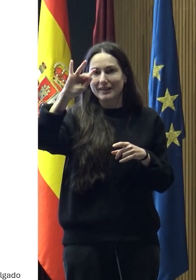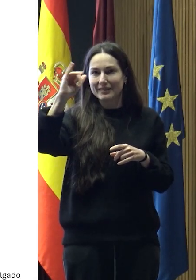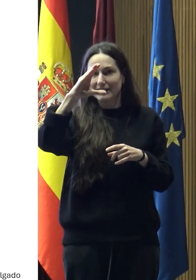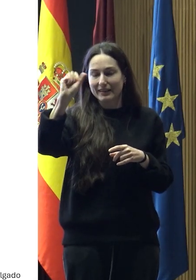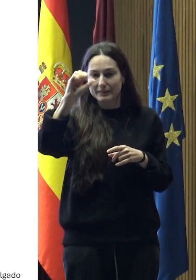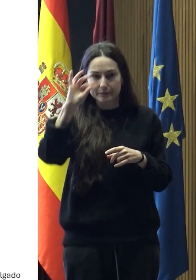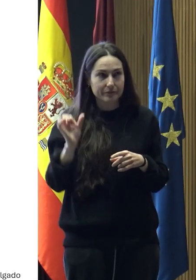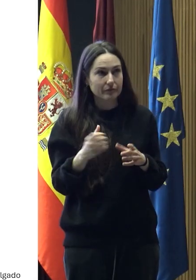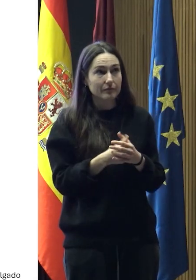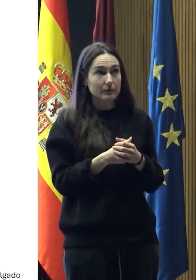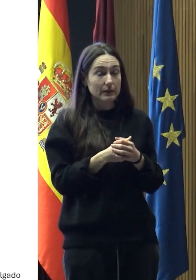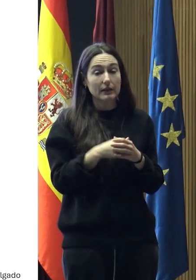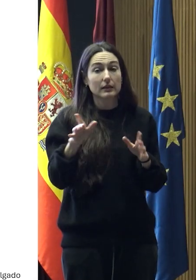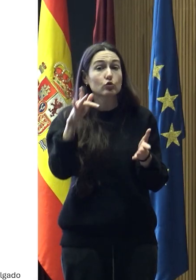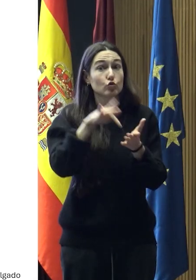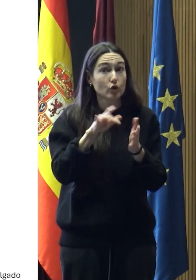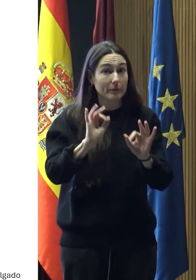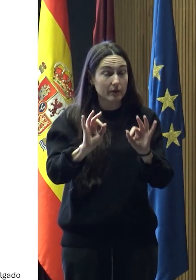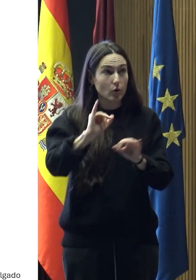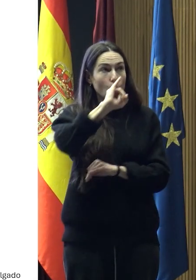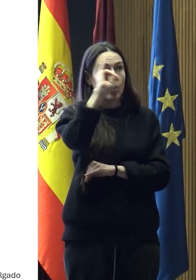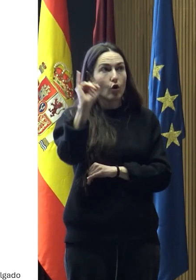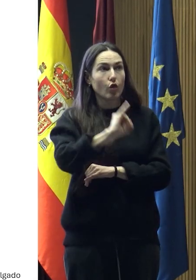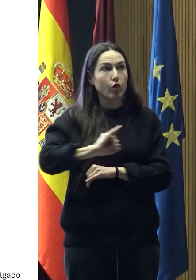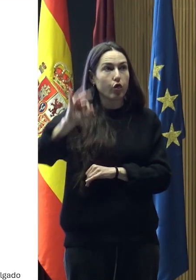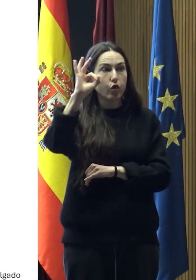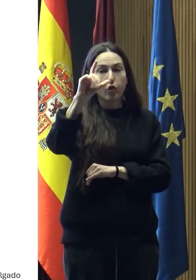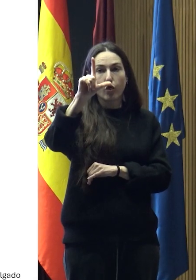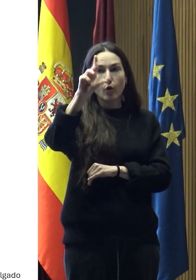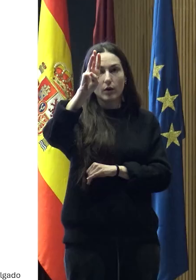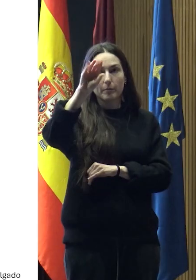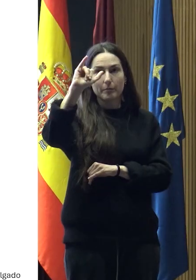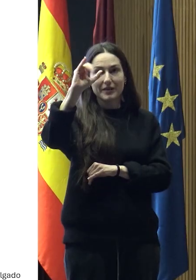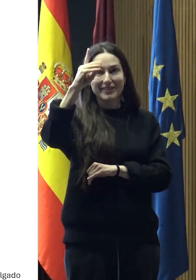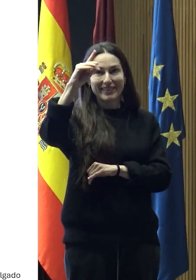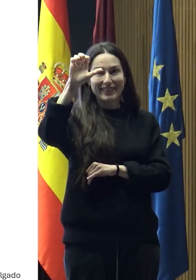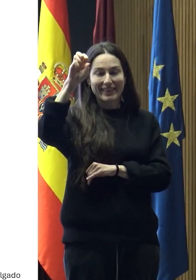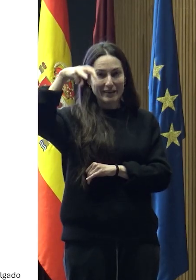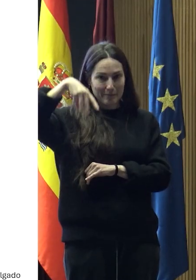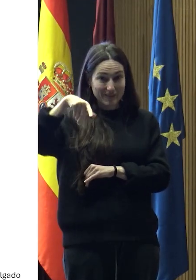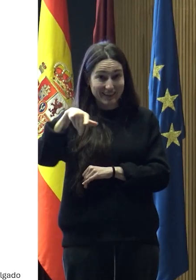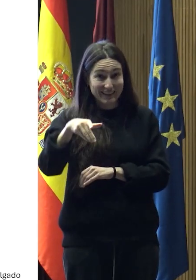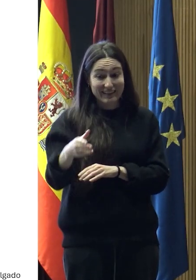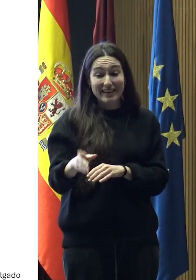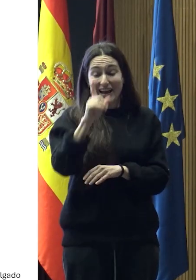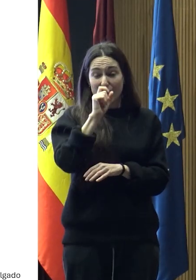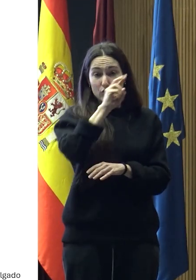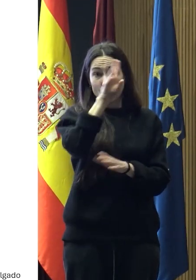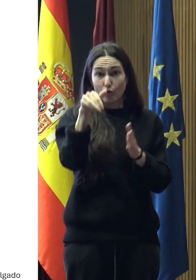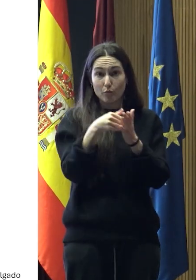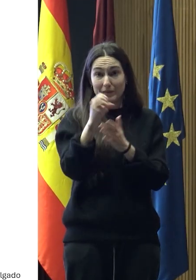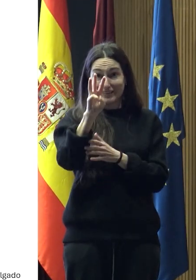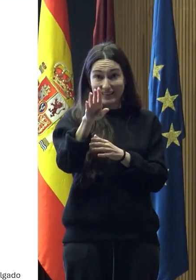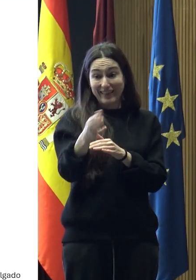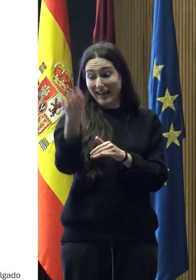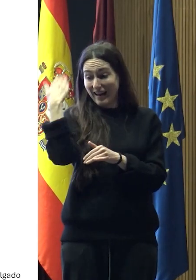Y aquí os he traído el caso de Zolpidem, que antes de 2013, mujer y hombre tenían